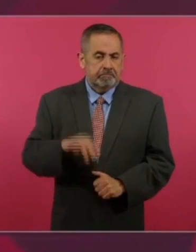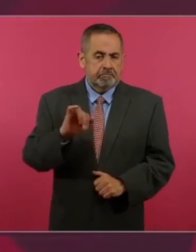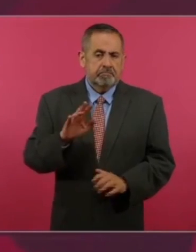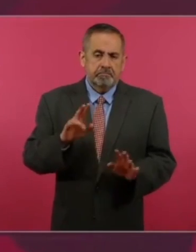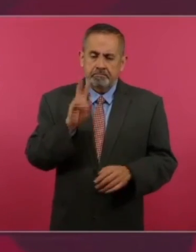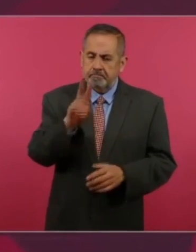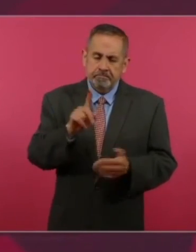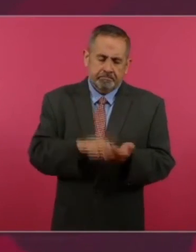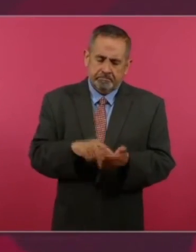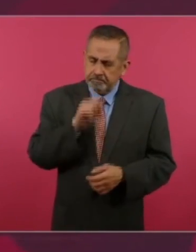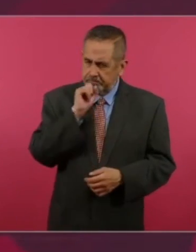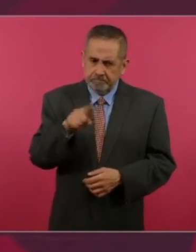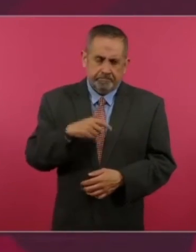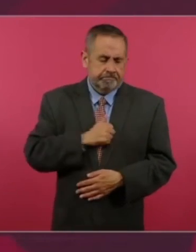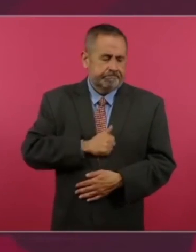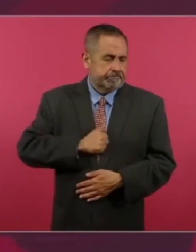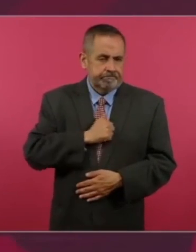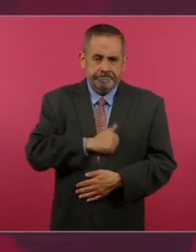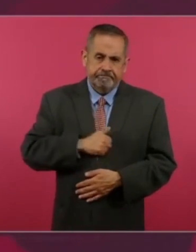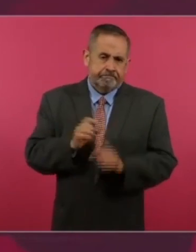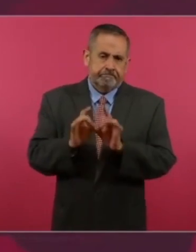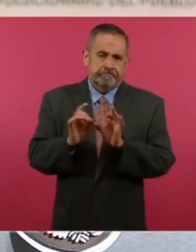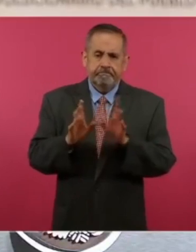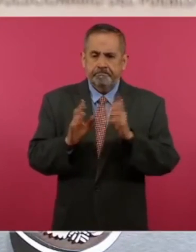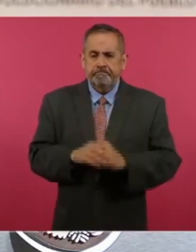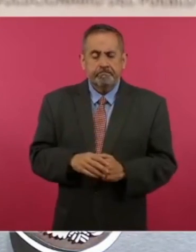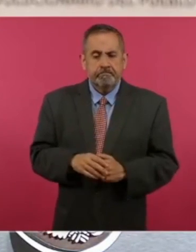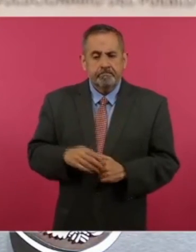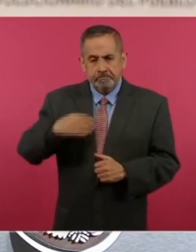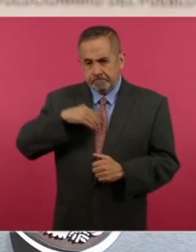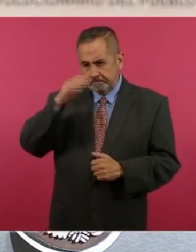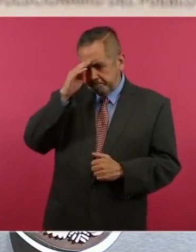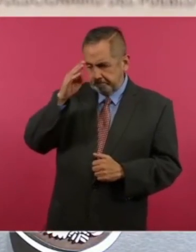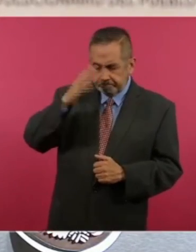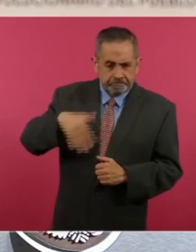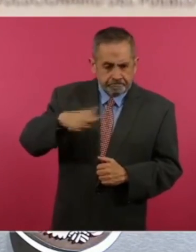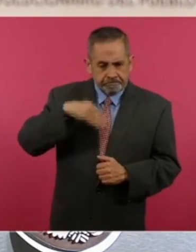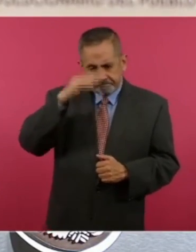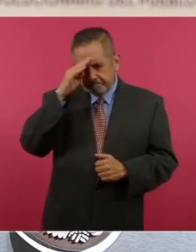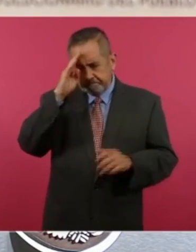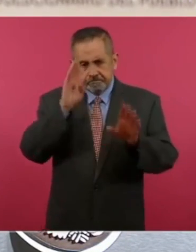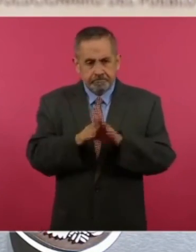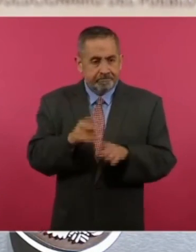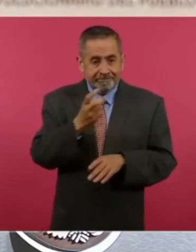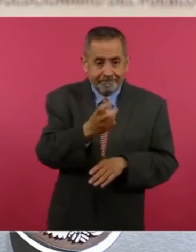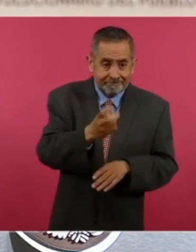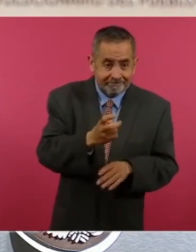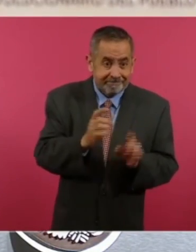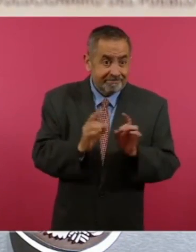también yo lo lamento muchísimo. Estamos buscando que estas cosas no